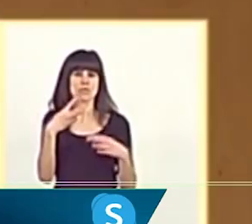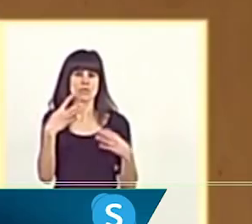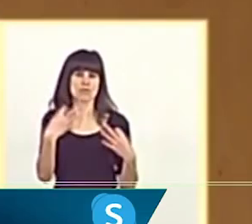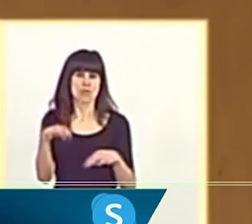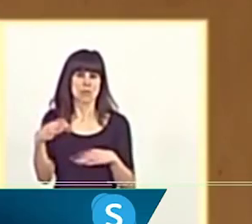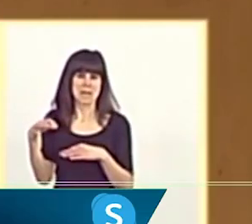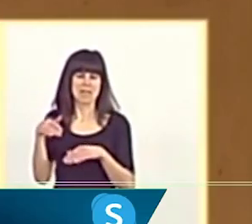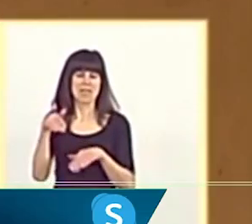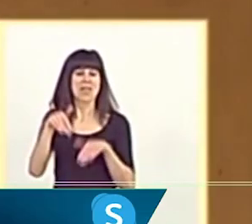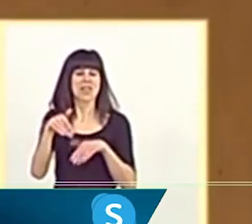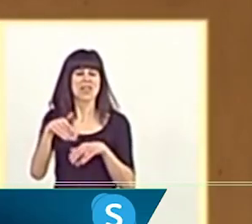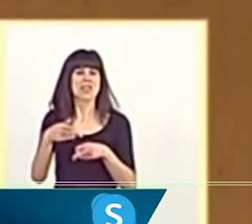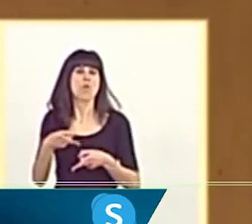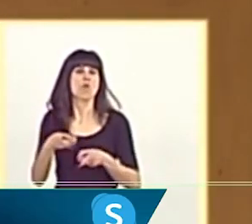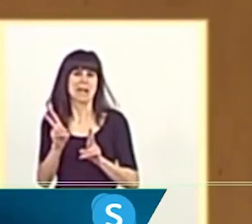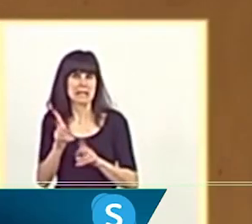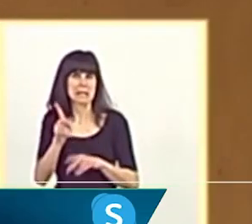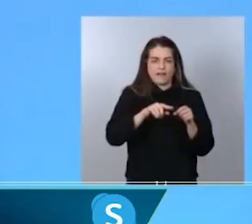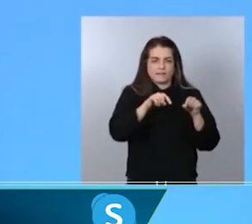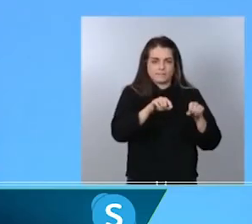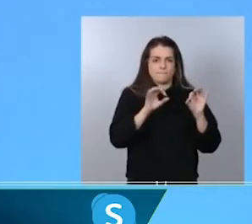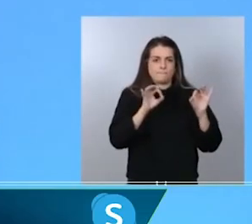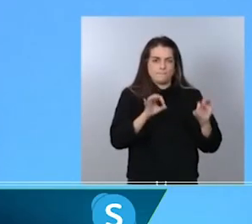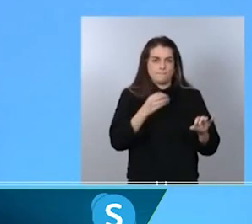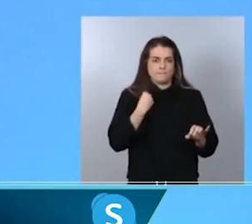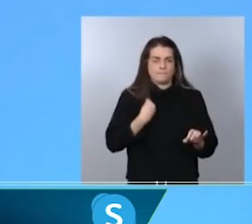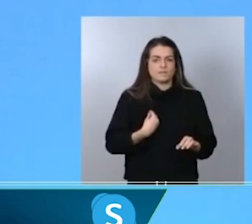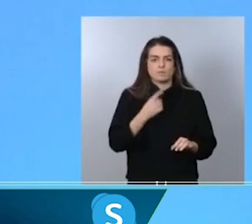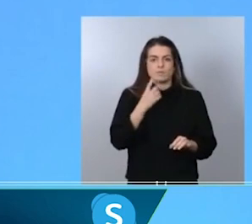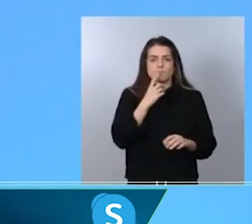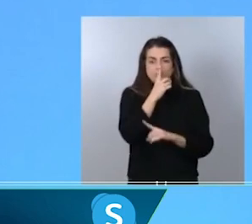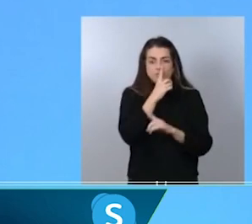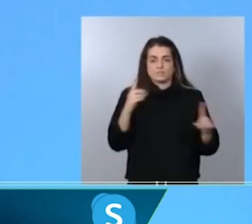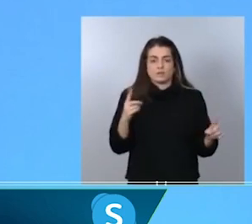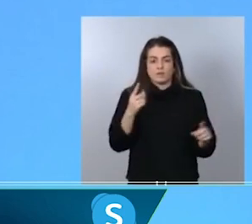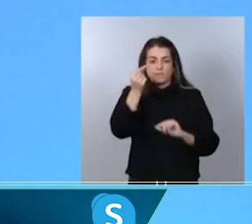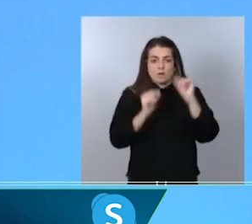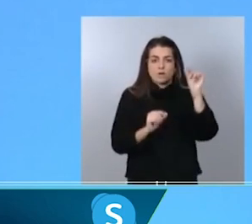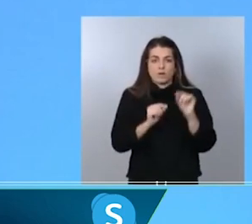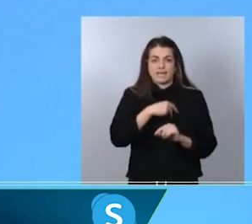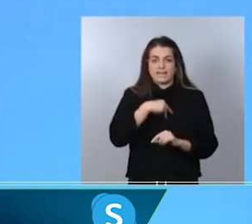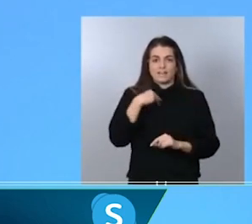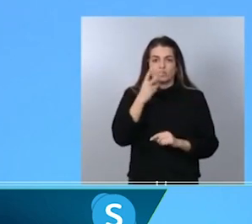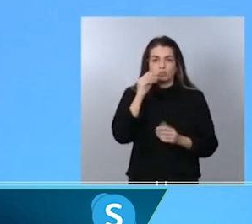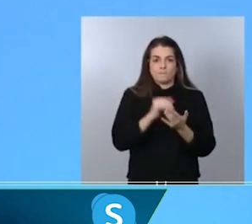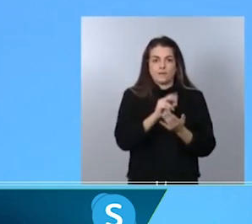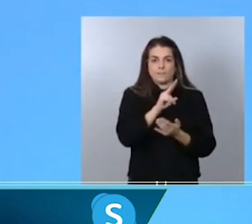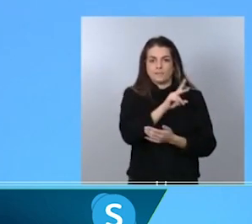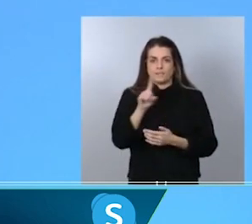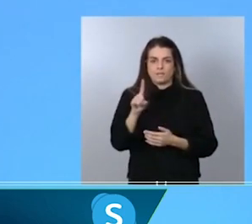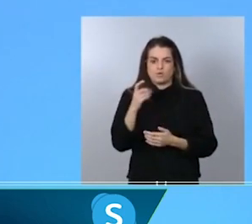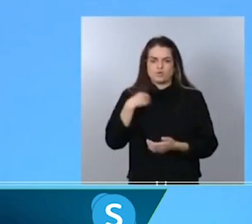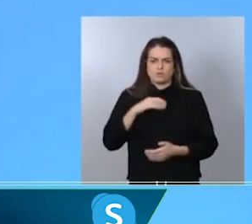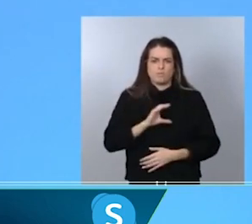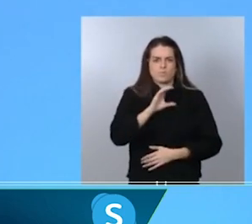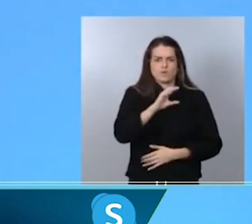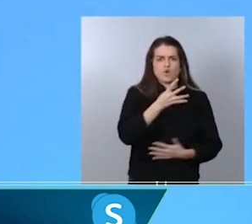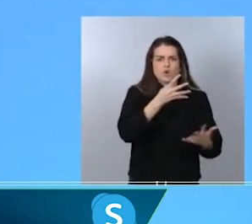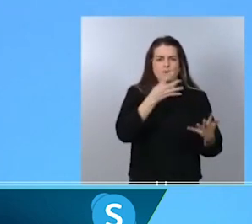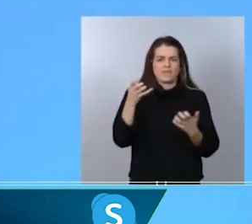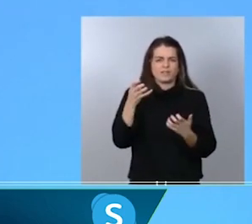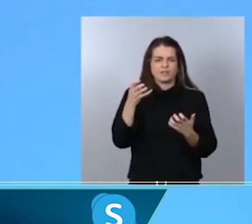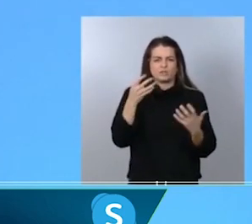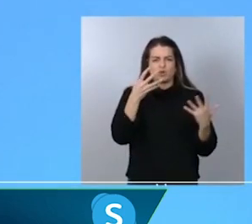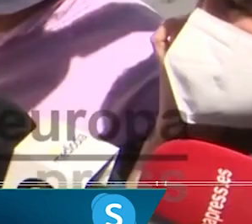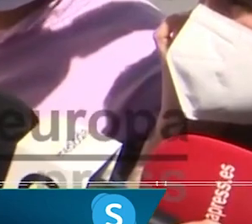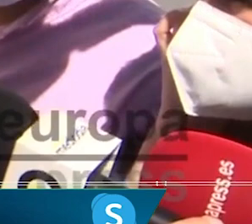Podemos es un conglomerado que dirige este señor, no se sabe por qué, porque ¿a quién